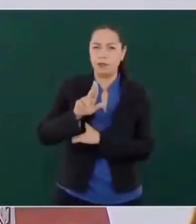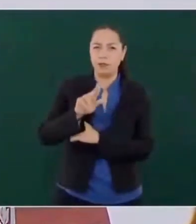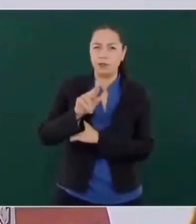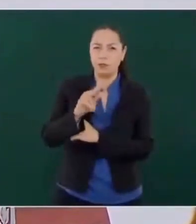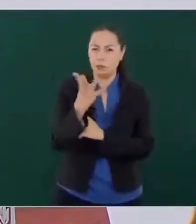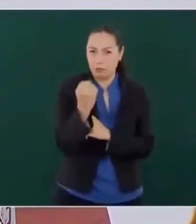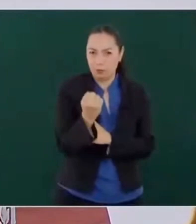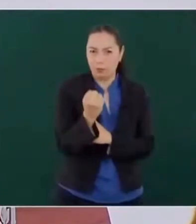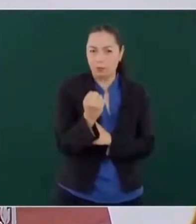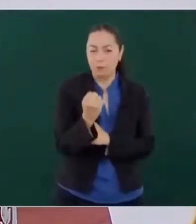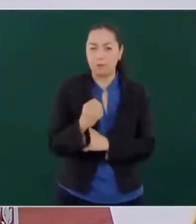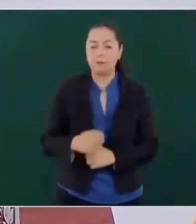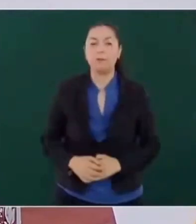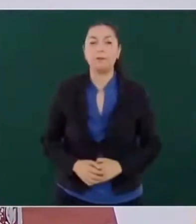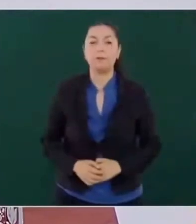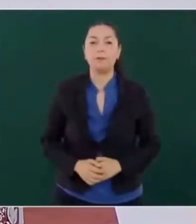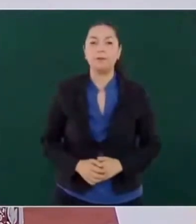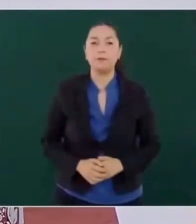1989.